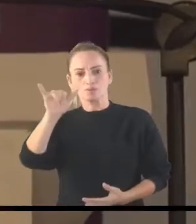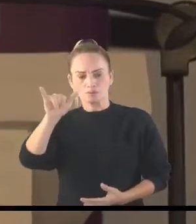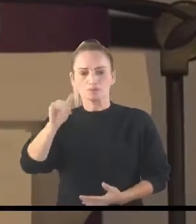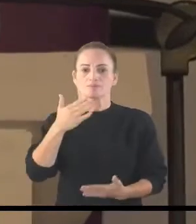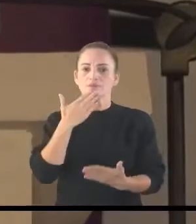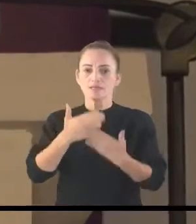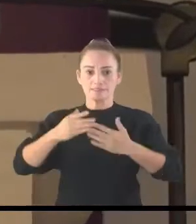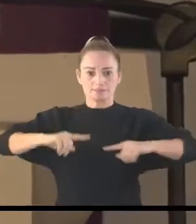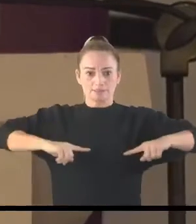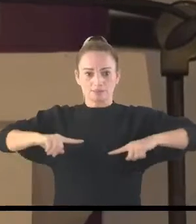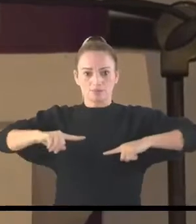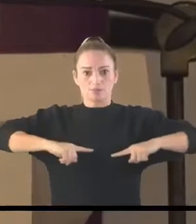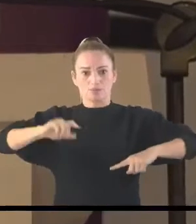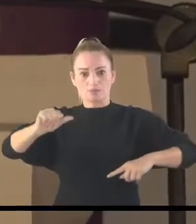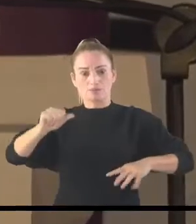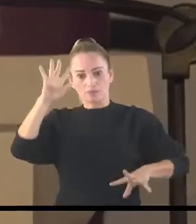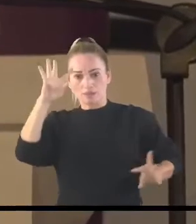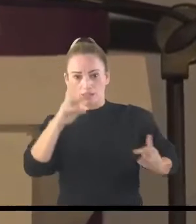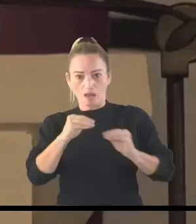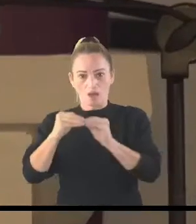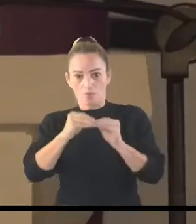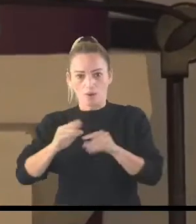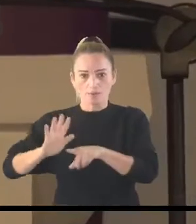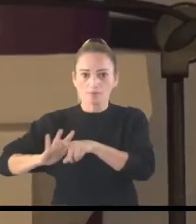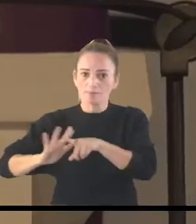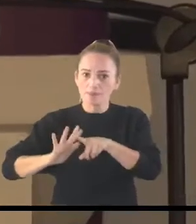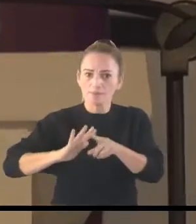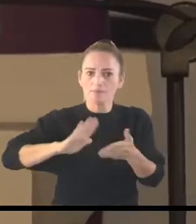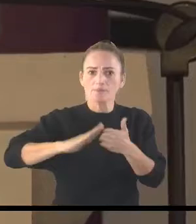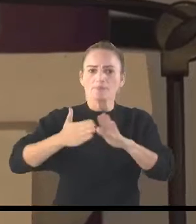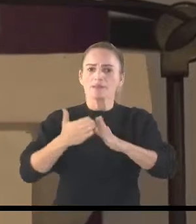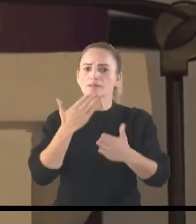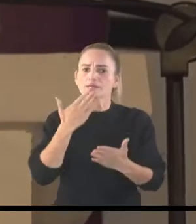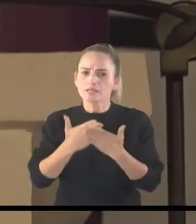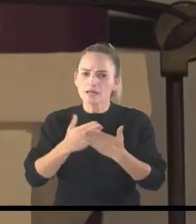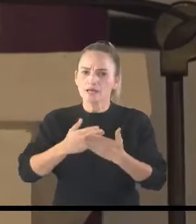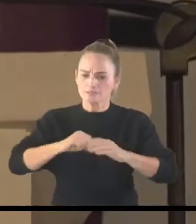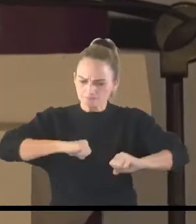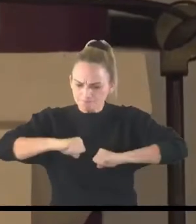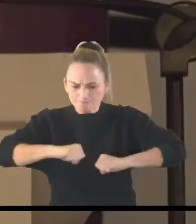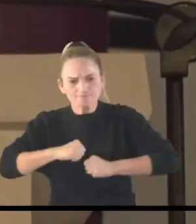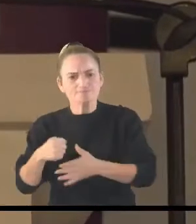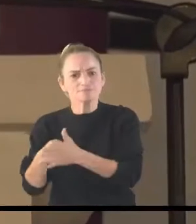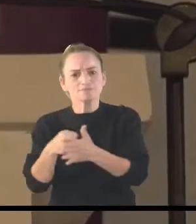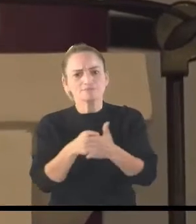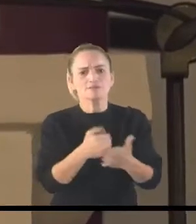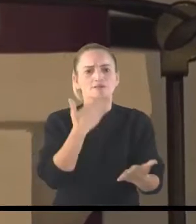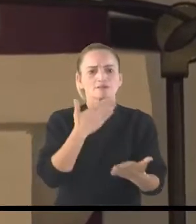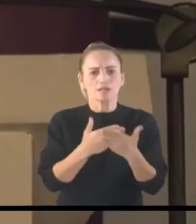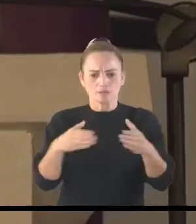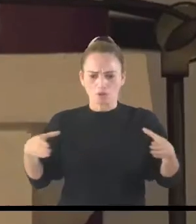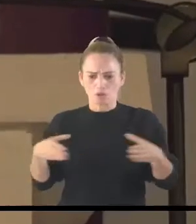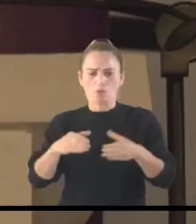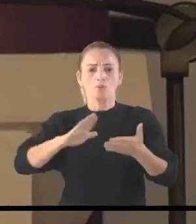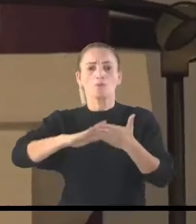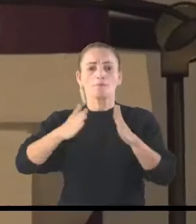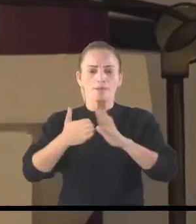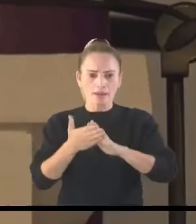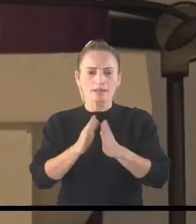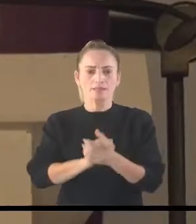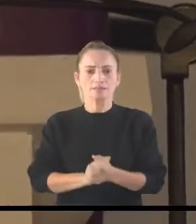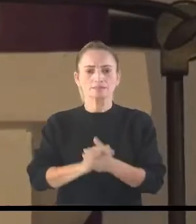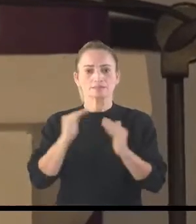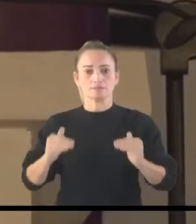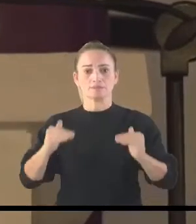nuestra coordinadora del acuerdo de implementación, por todo el esfuerzo que está haciendo en el Gabinete de la Paz, articular